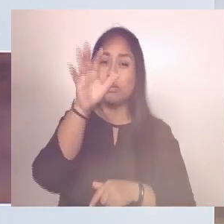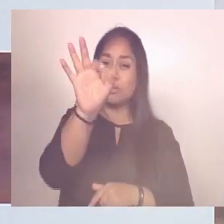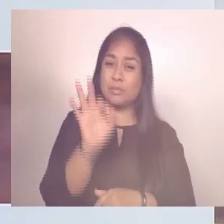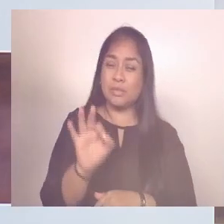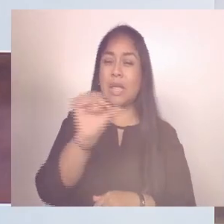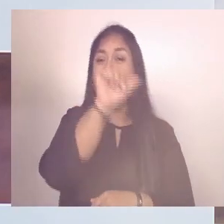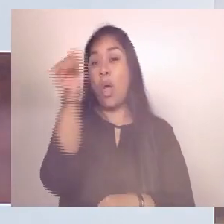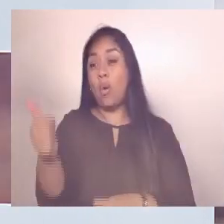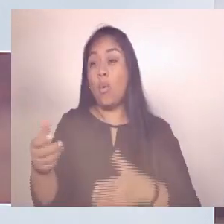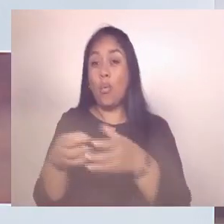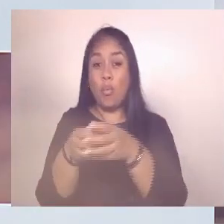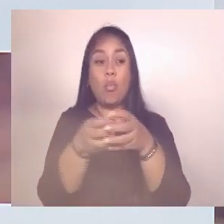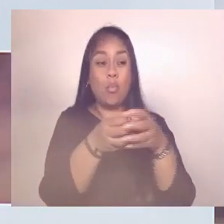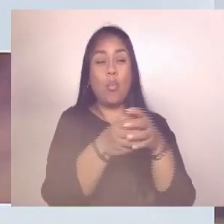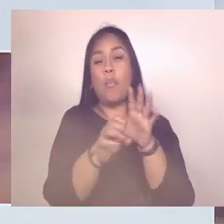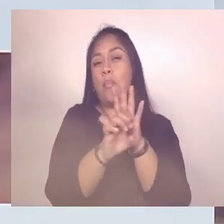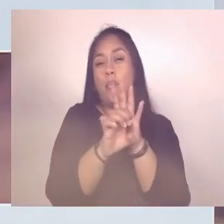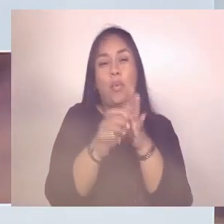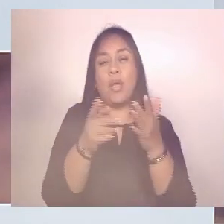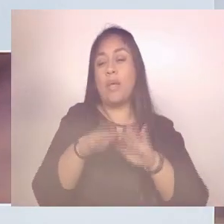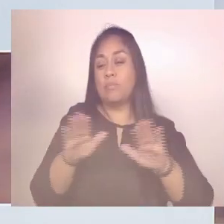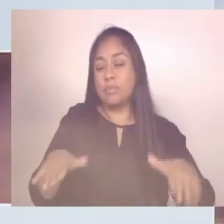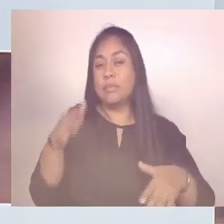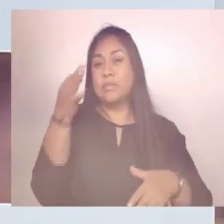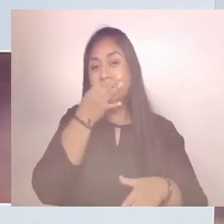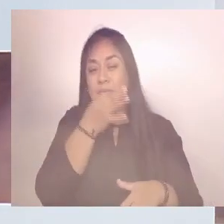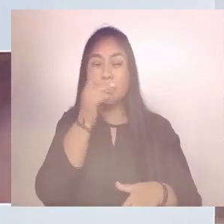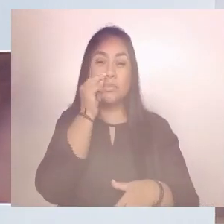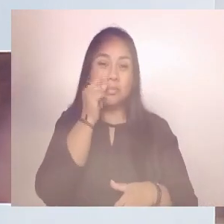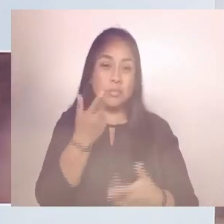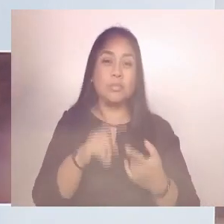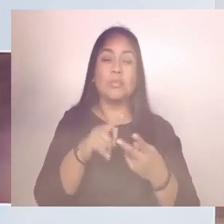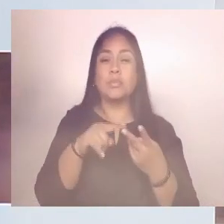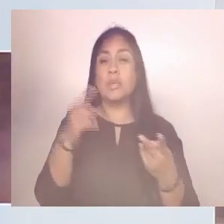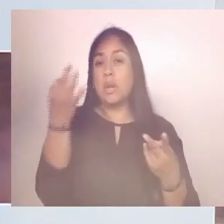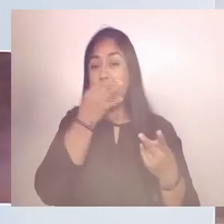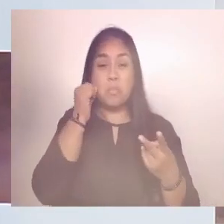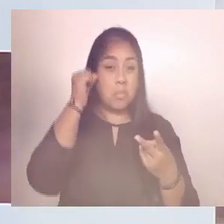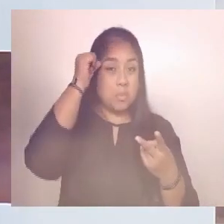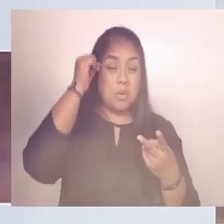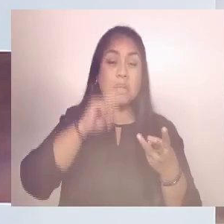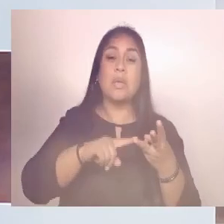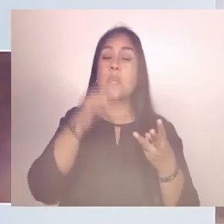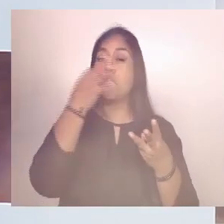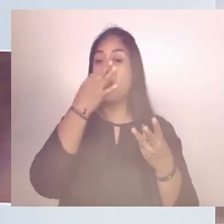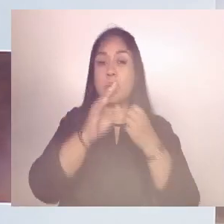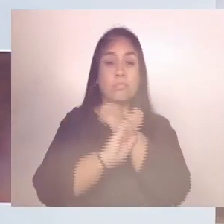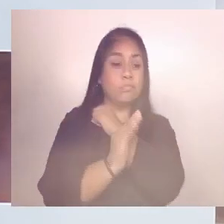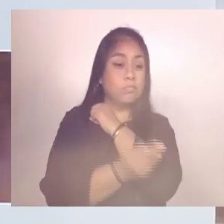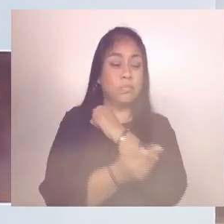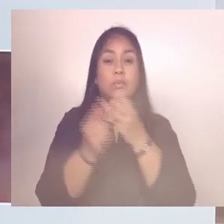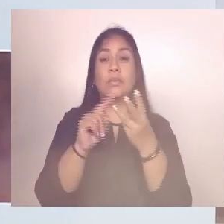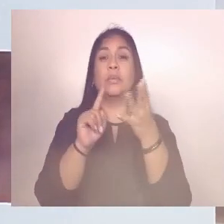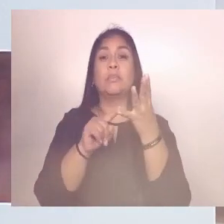otros grupos como las niñas, los niños, las mujeres, mujeres embarazadas, personas